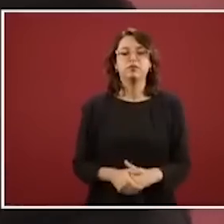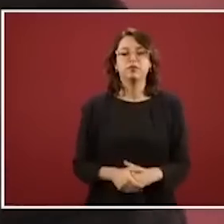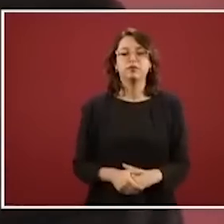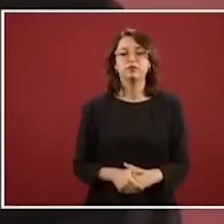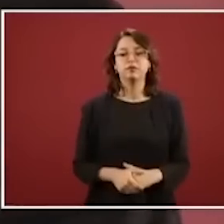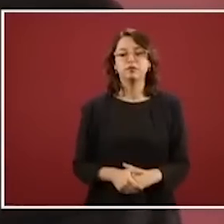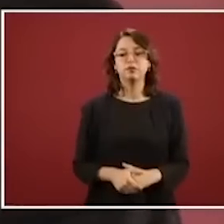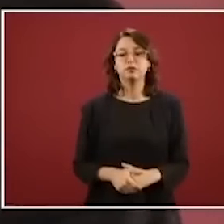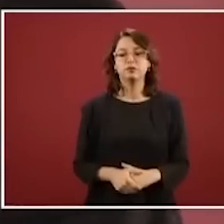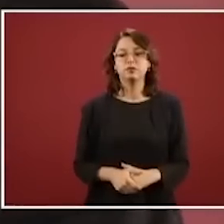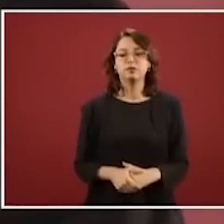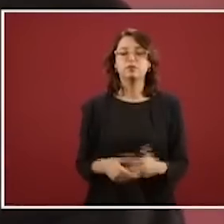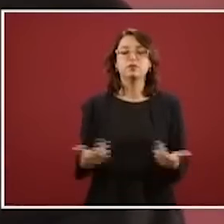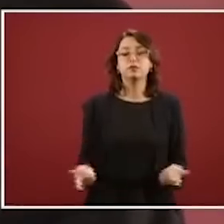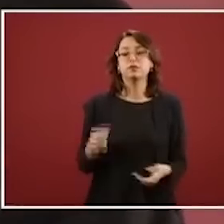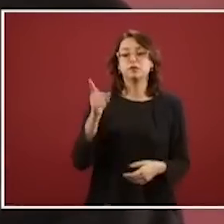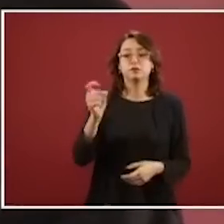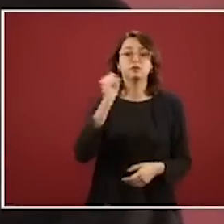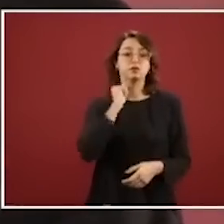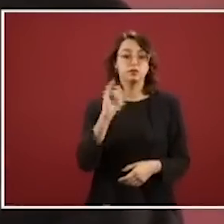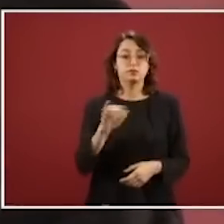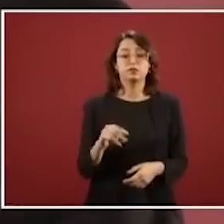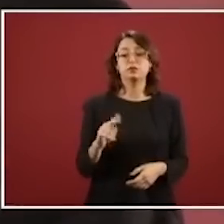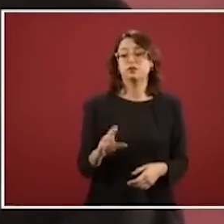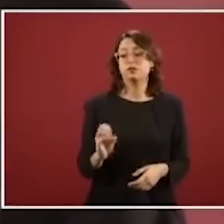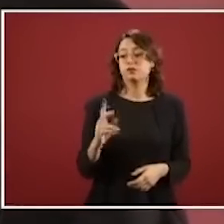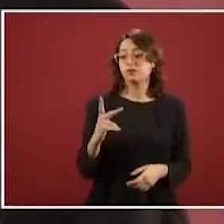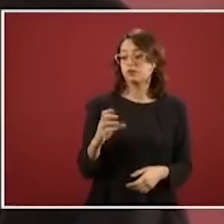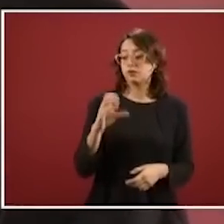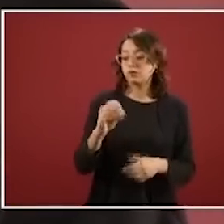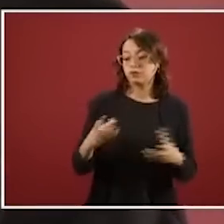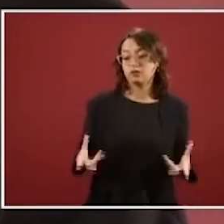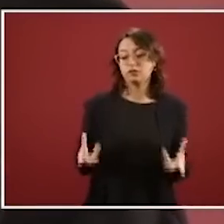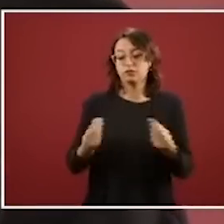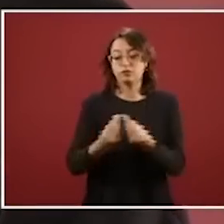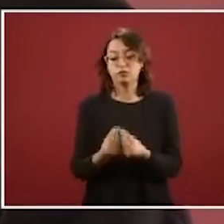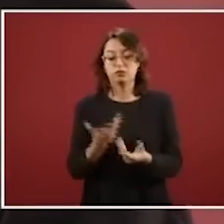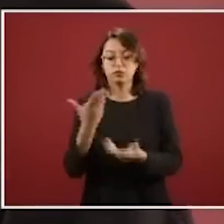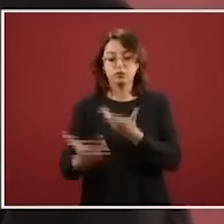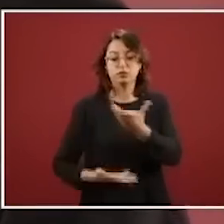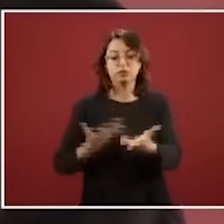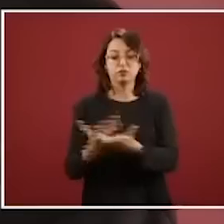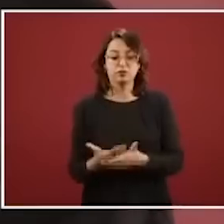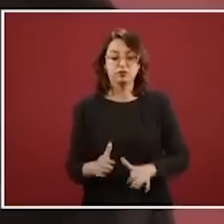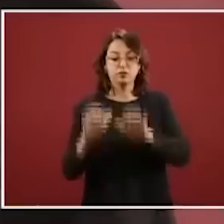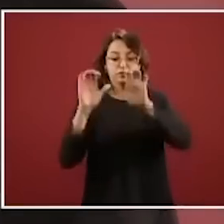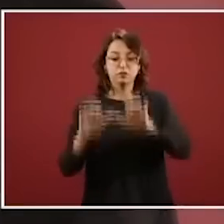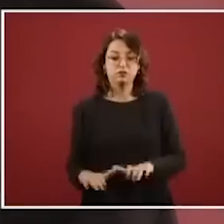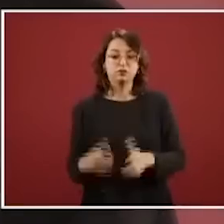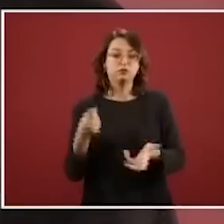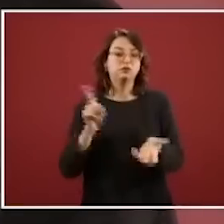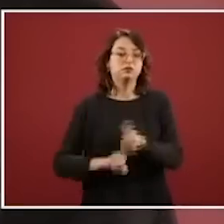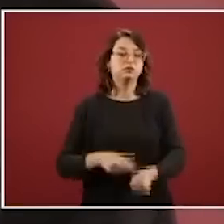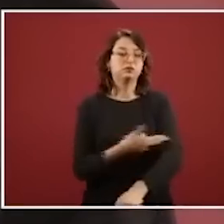reunión con la Junta de Coordinación Política, nosotros vamos a preparar la propuesta para el Ejecutivo de cómo se va a organizar